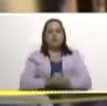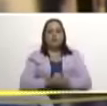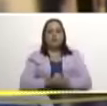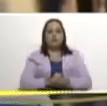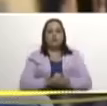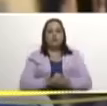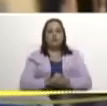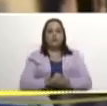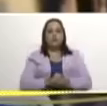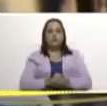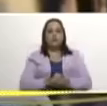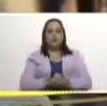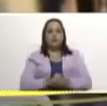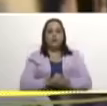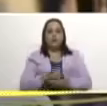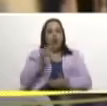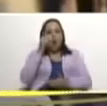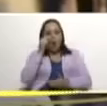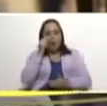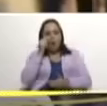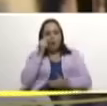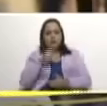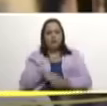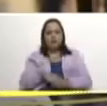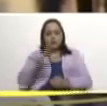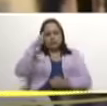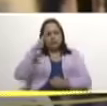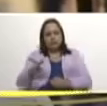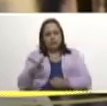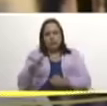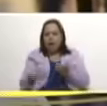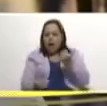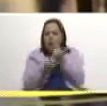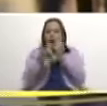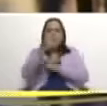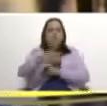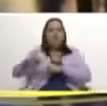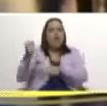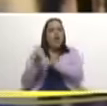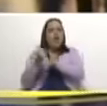Era el general que acompañaba al campesino.